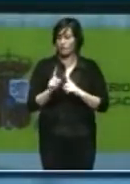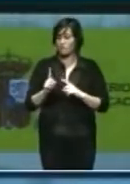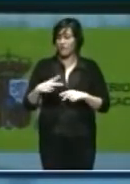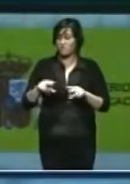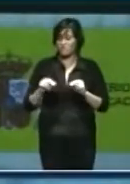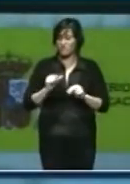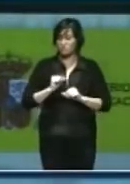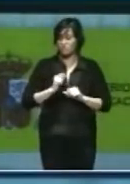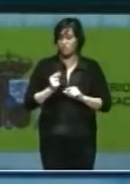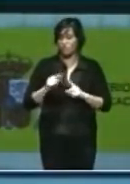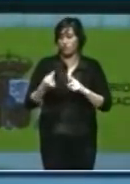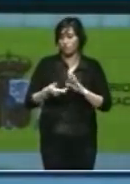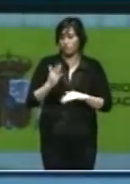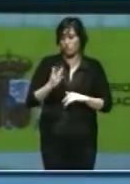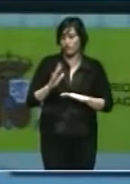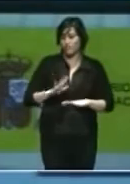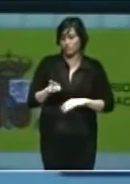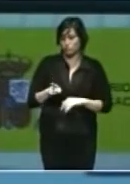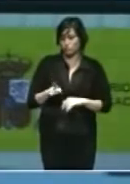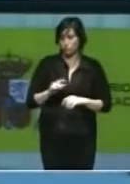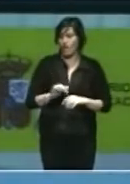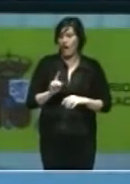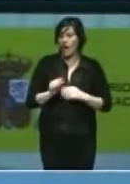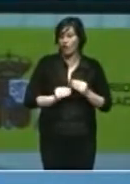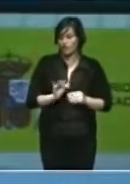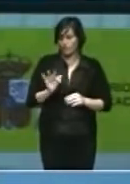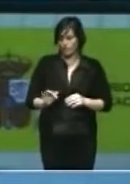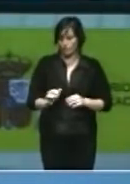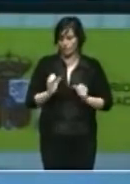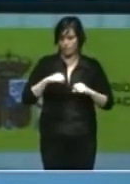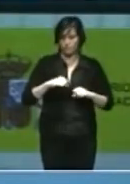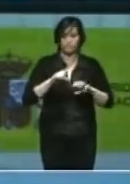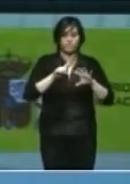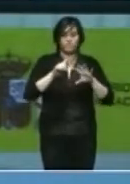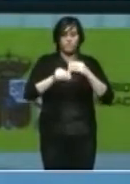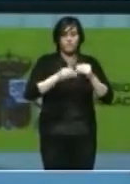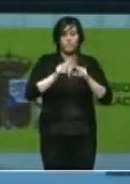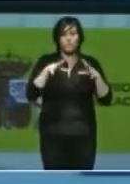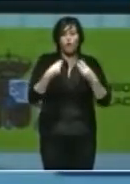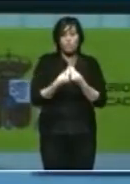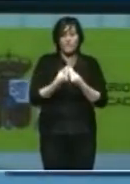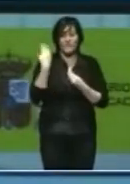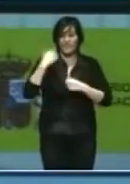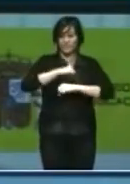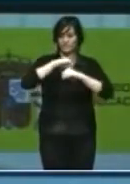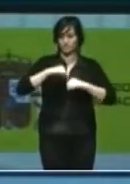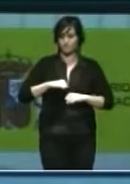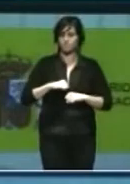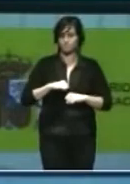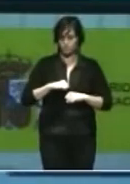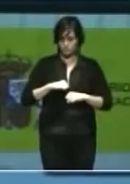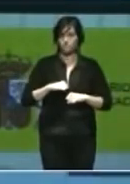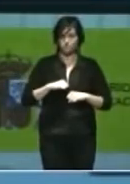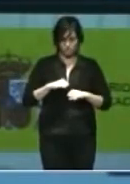para ver que esa condición extensiva tampoco estaría reñida con una cierta compacidad del modo que antes Francisco lo planteaba, he traído